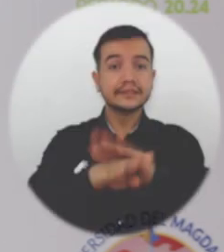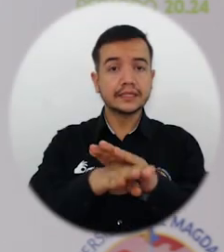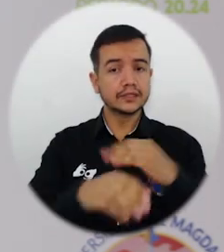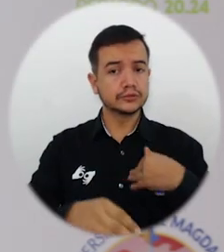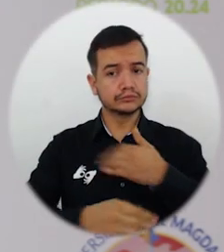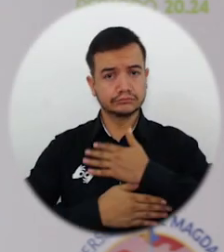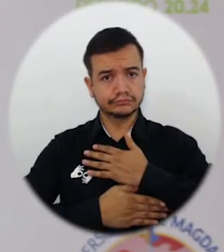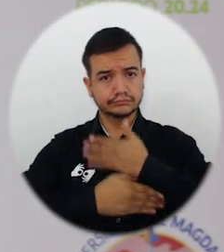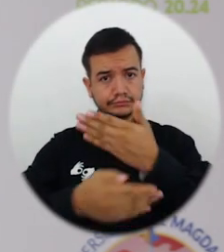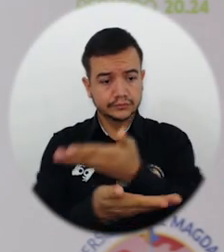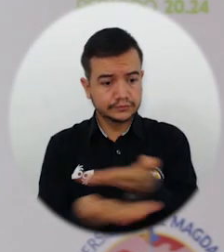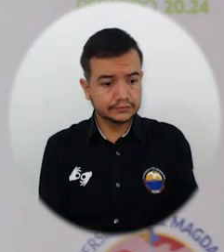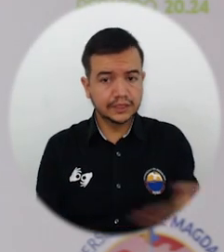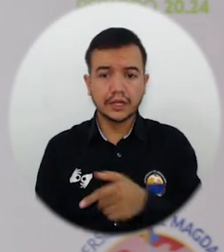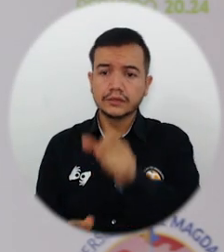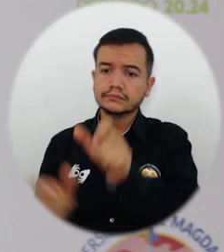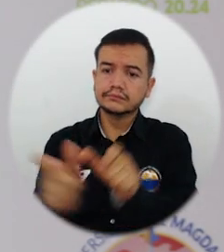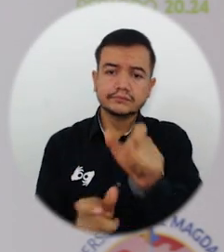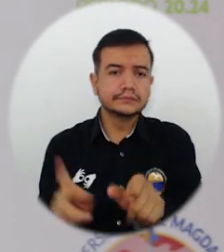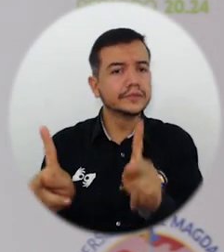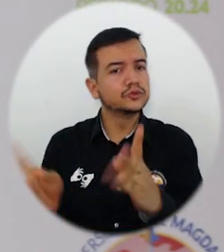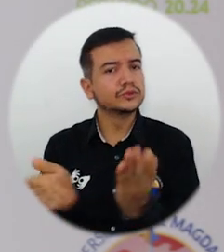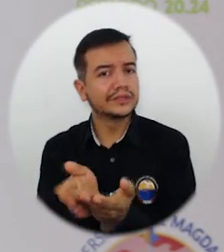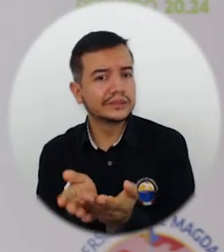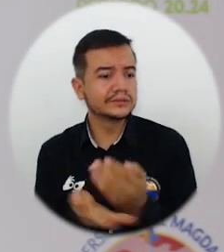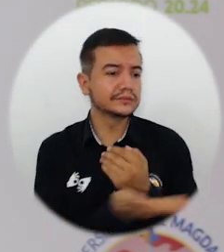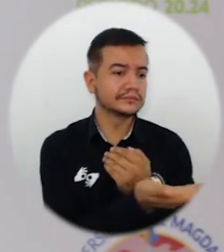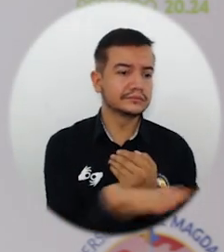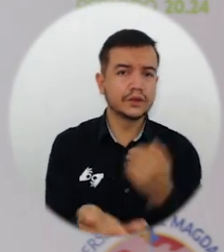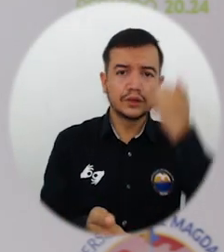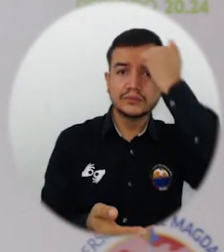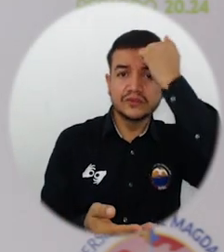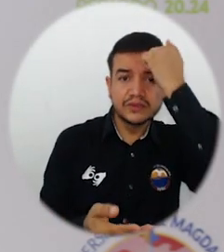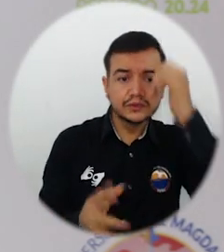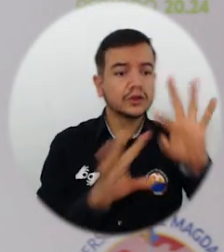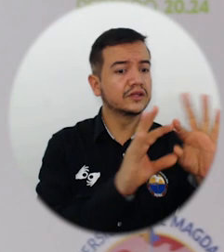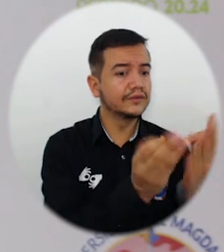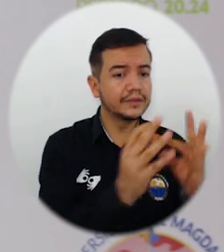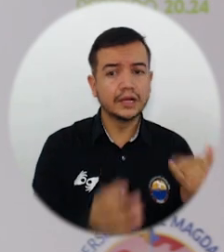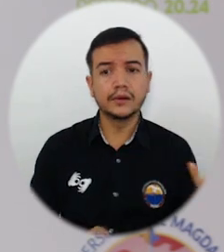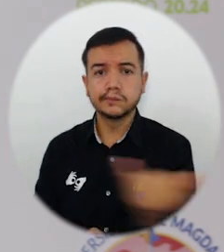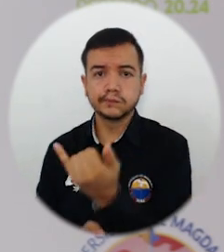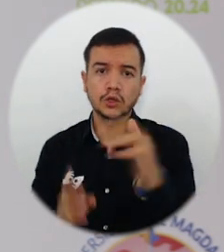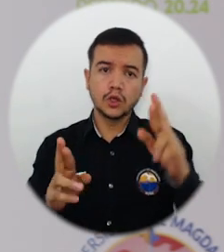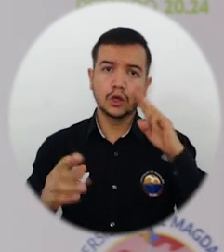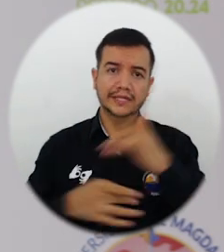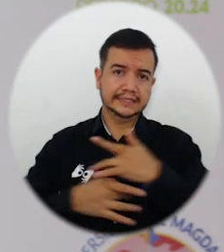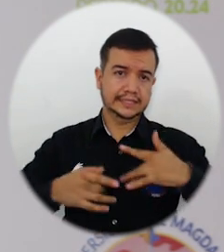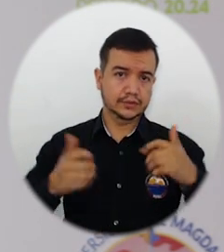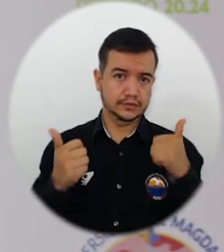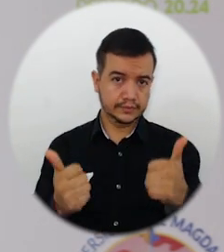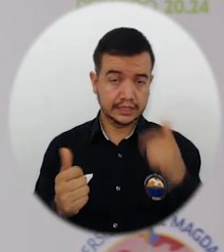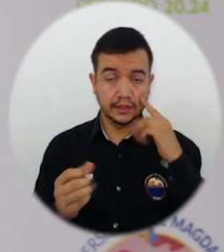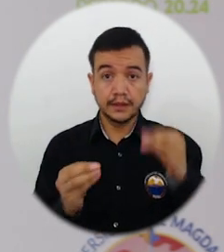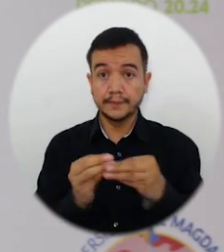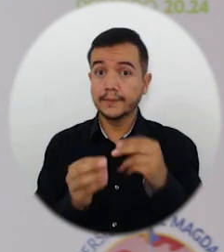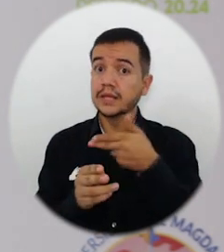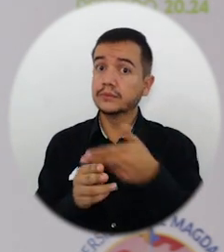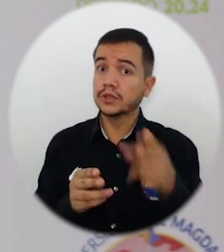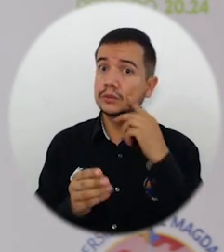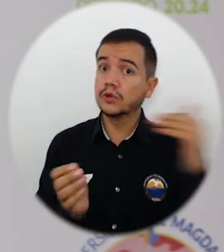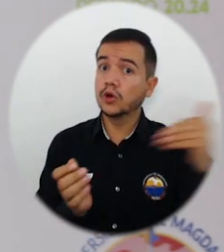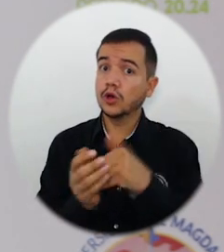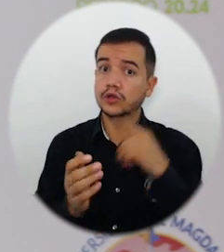Buenas tardes, quiero saludar a nuestros estudiantes, profesores, a sus familiares, desear que se encuentren bien de salud y que prontamente podamos retornar y